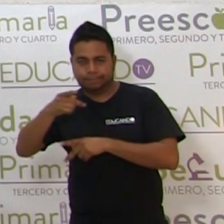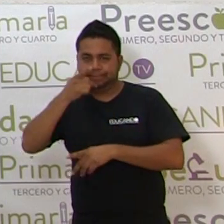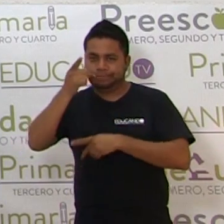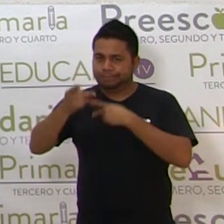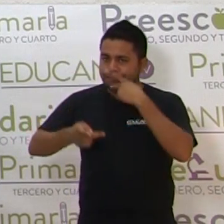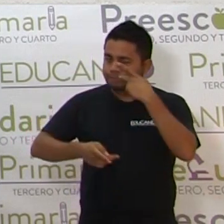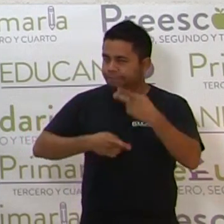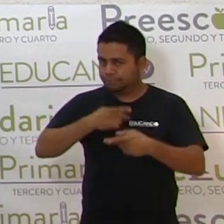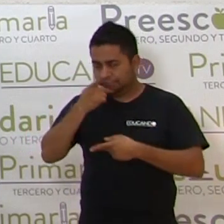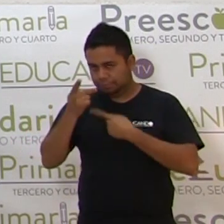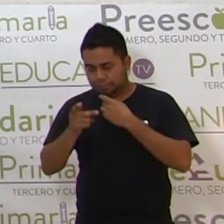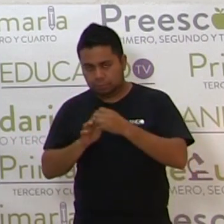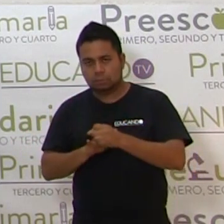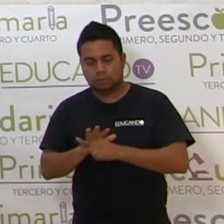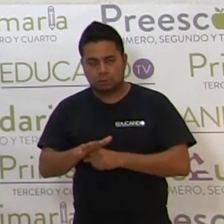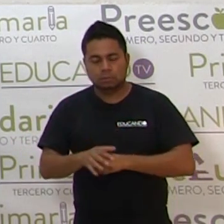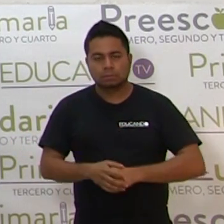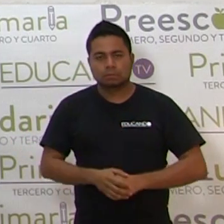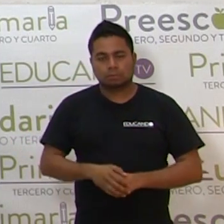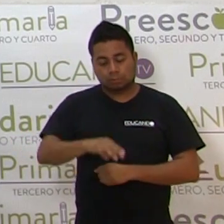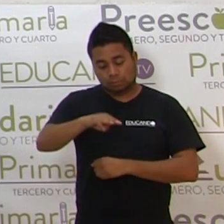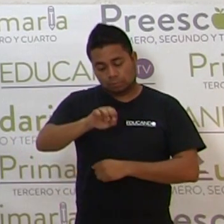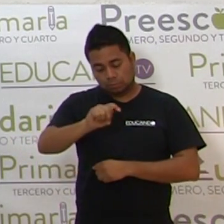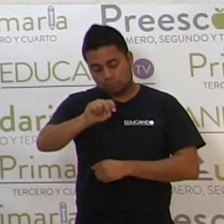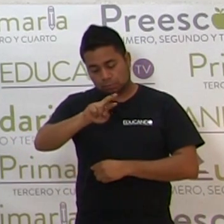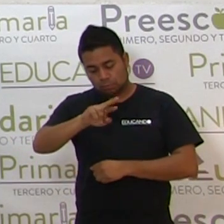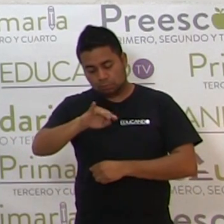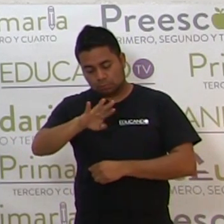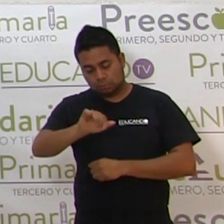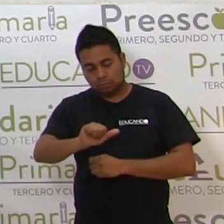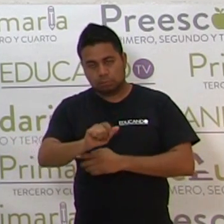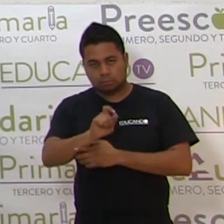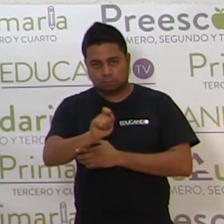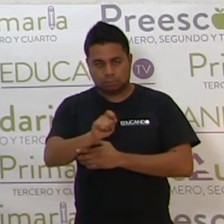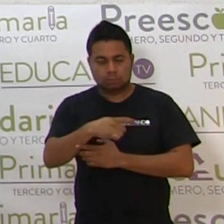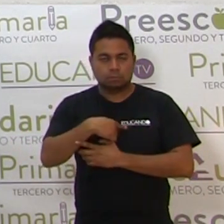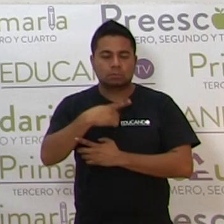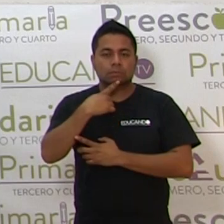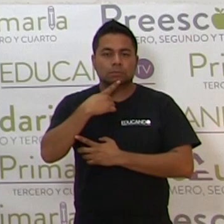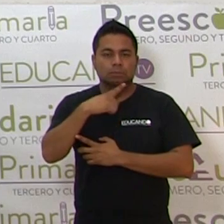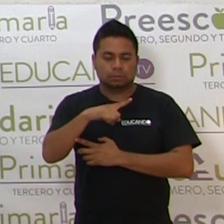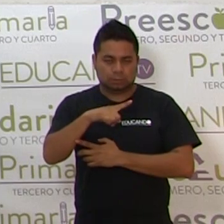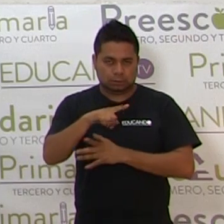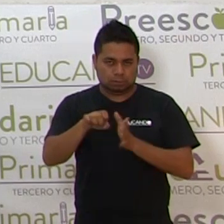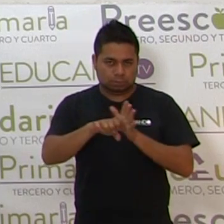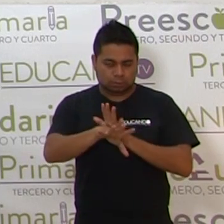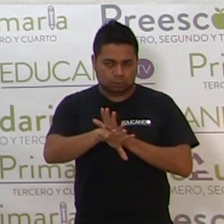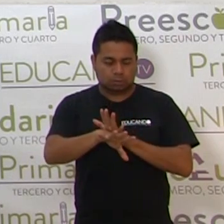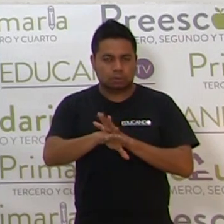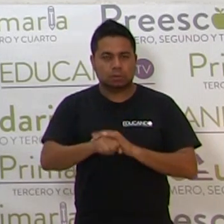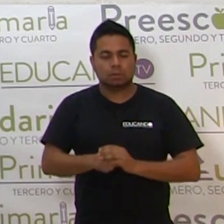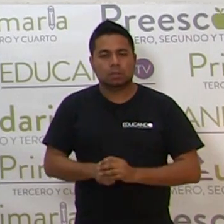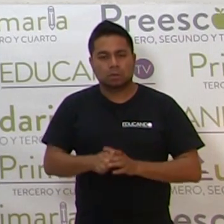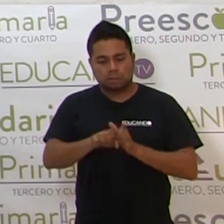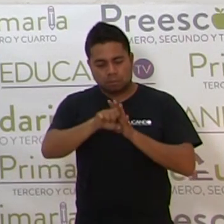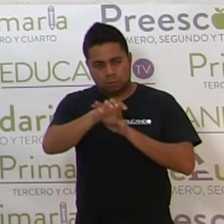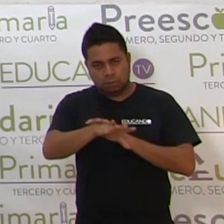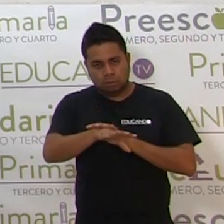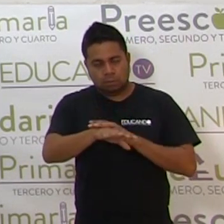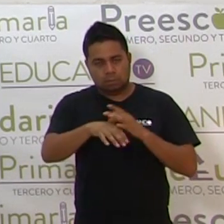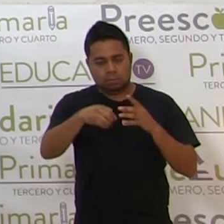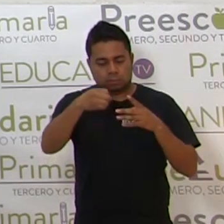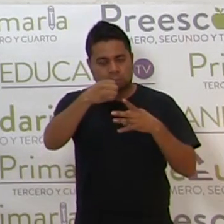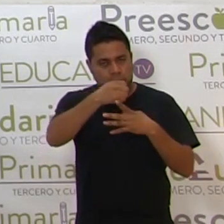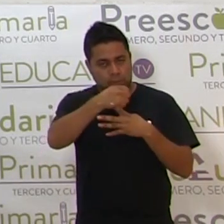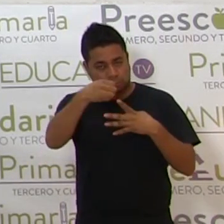los poemas. La métrica, hablamos de que en cada uno de los conteos que